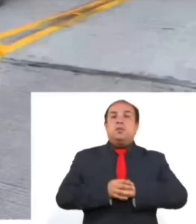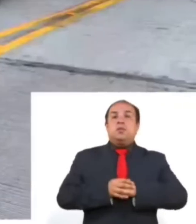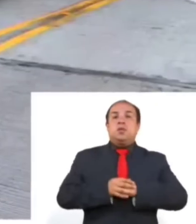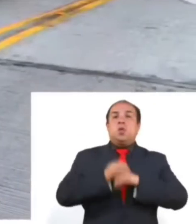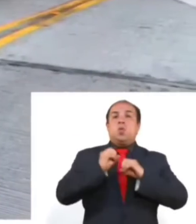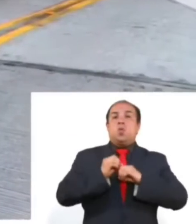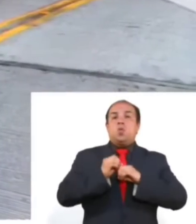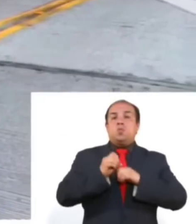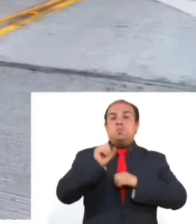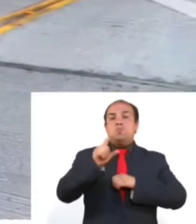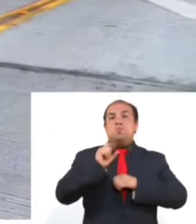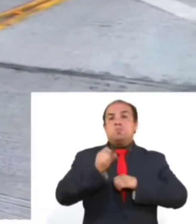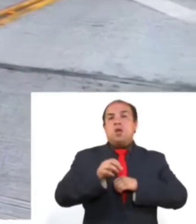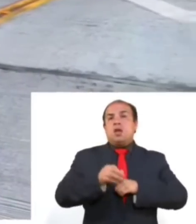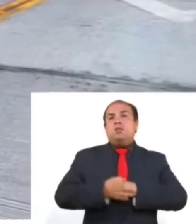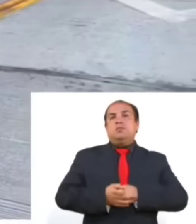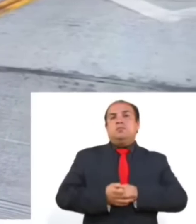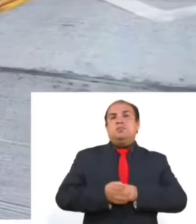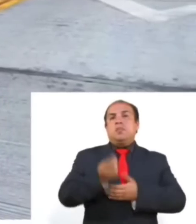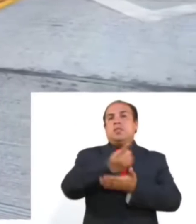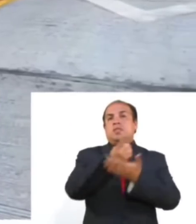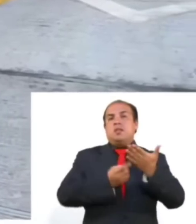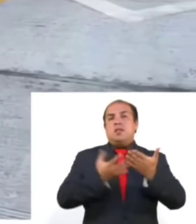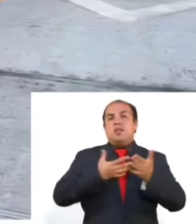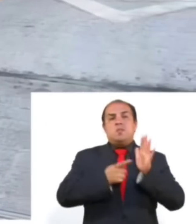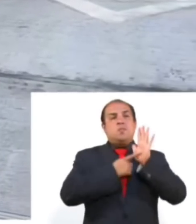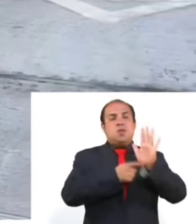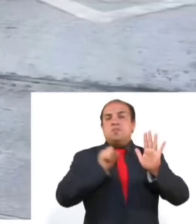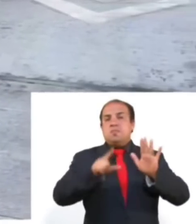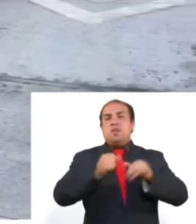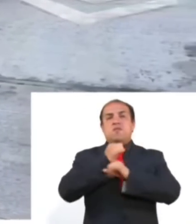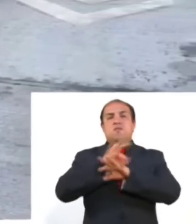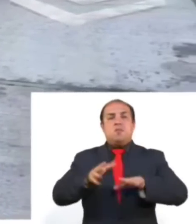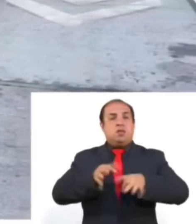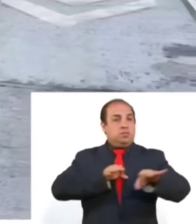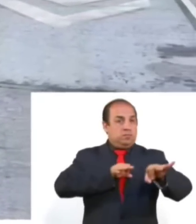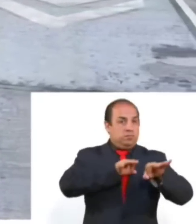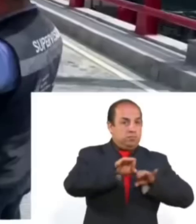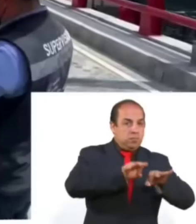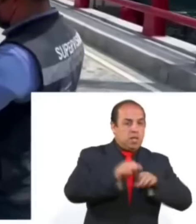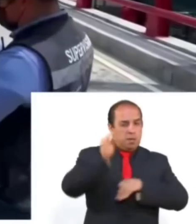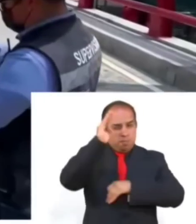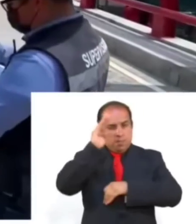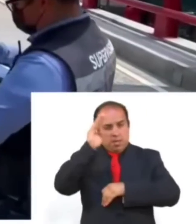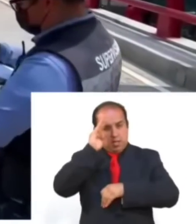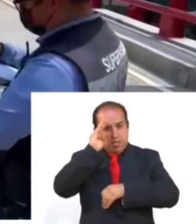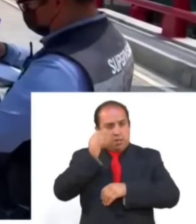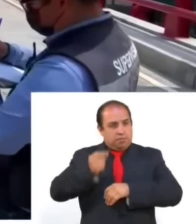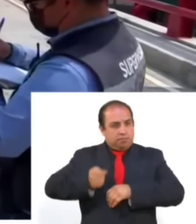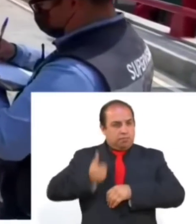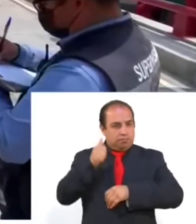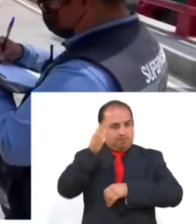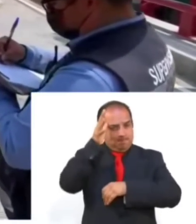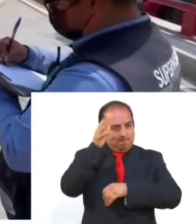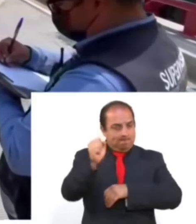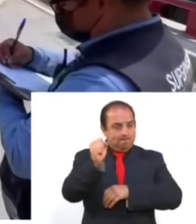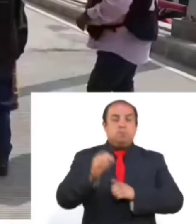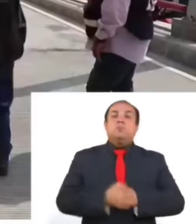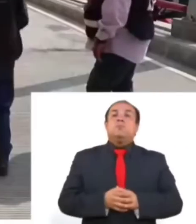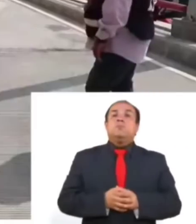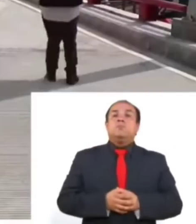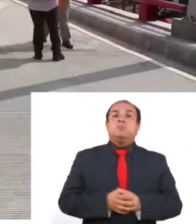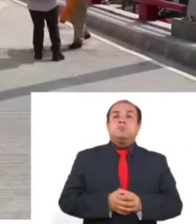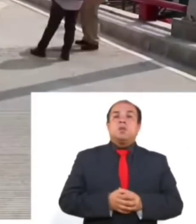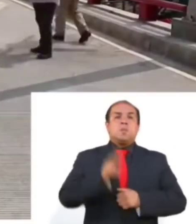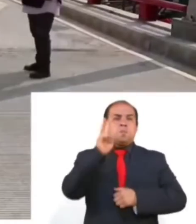se reflejen y sean tengan los mismos datos en campo que lo que se pensó conceptualmente entonces todas estas